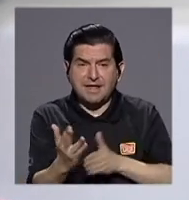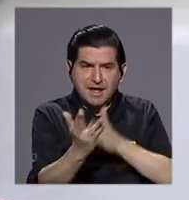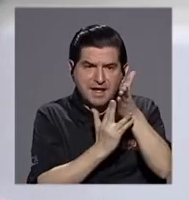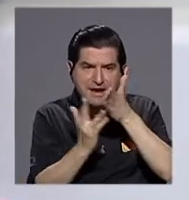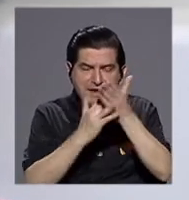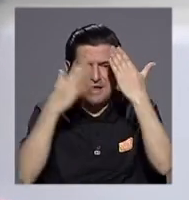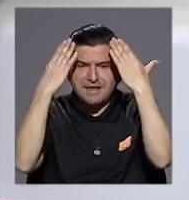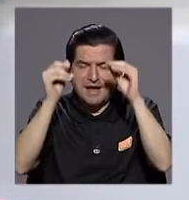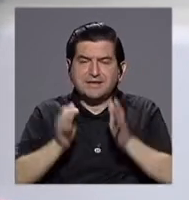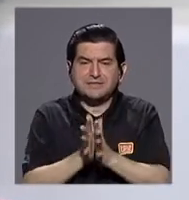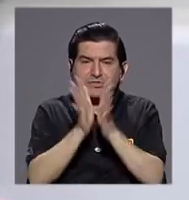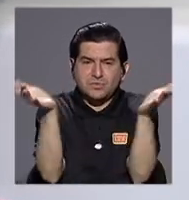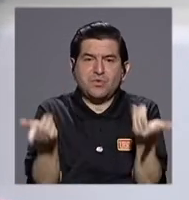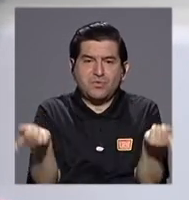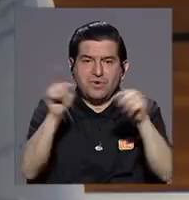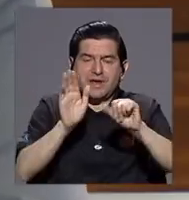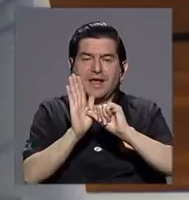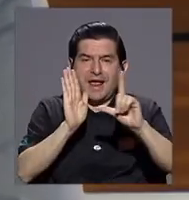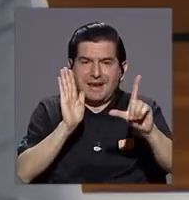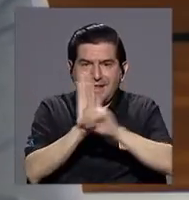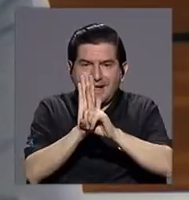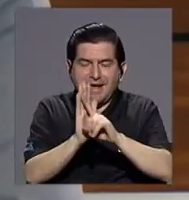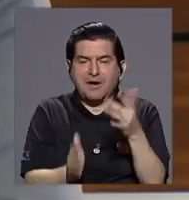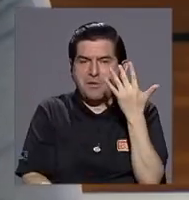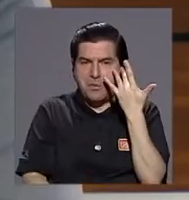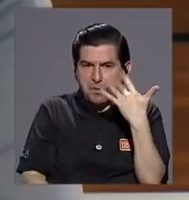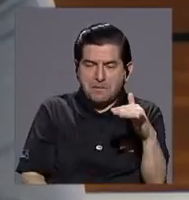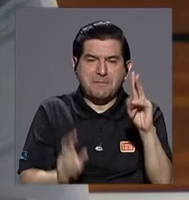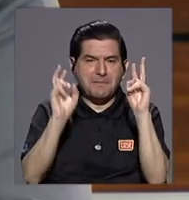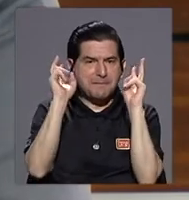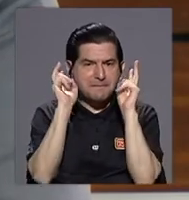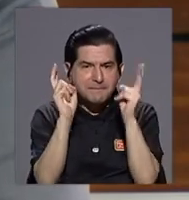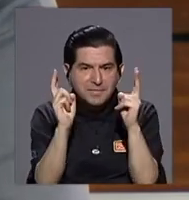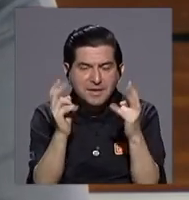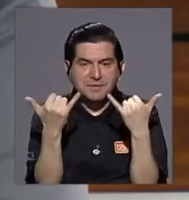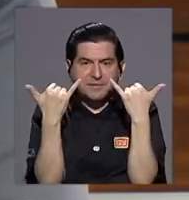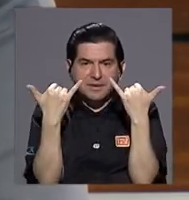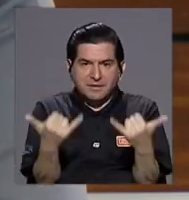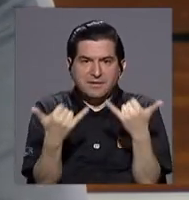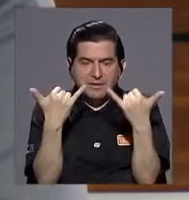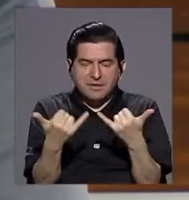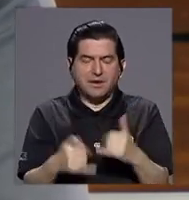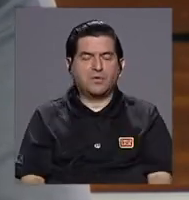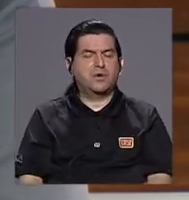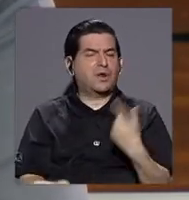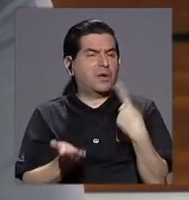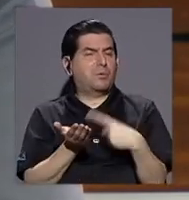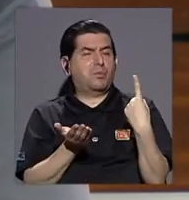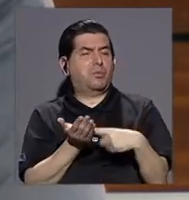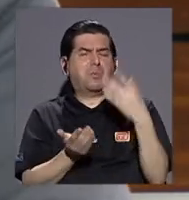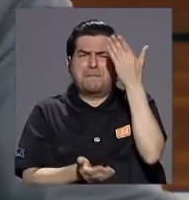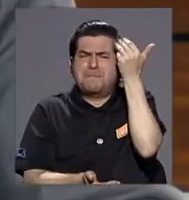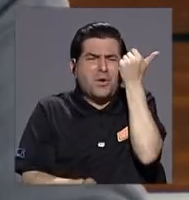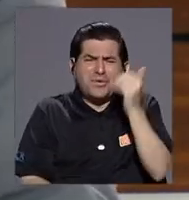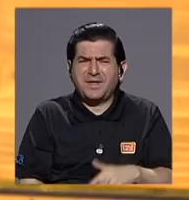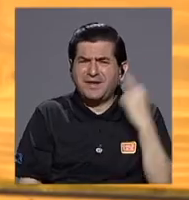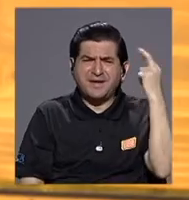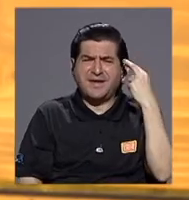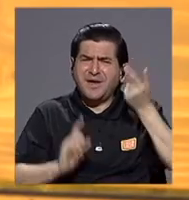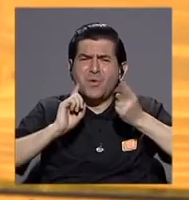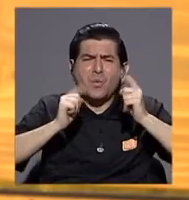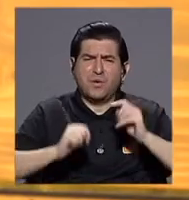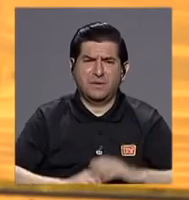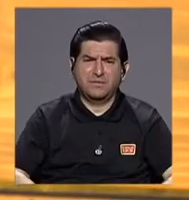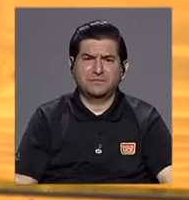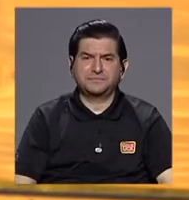la información pública en el caso de Asamblea parece que es un tema que en este momento es muy álgido. ¿A qué se debe? ¿Cuáles son esas causantes, don